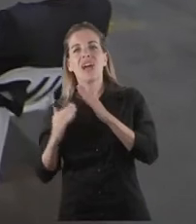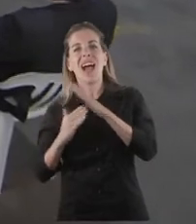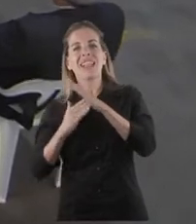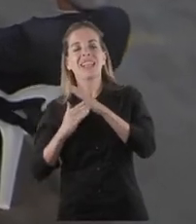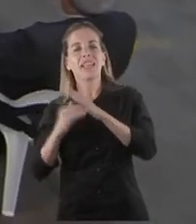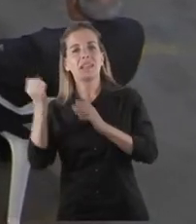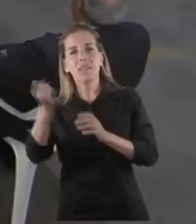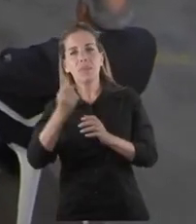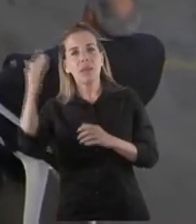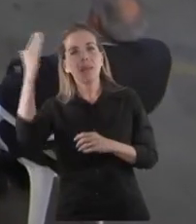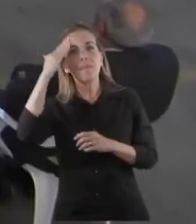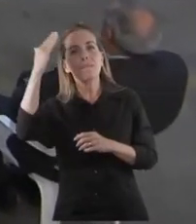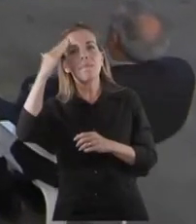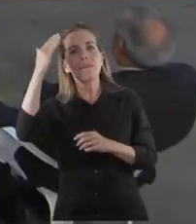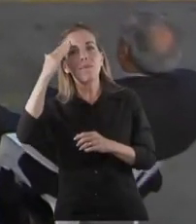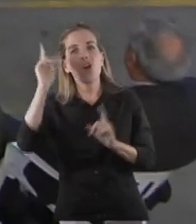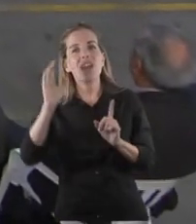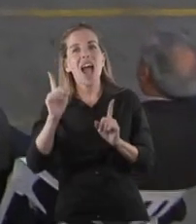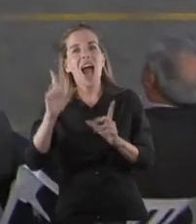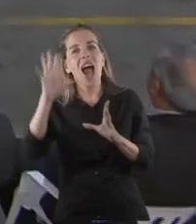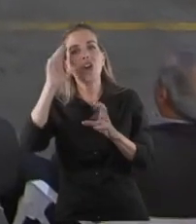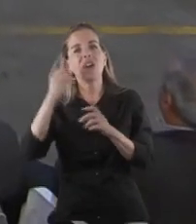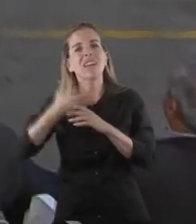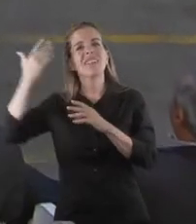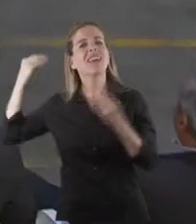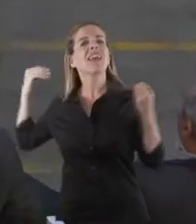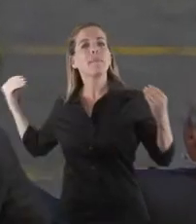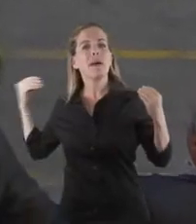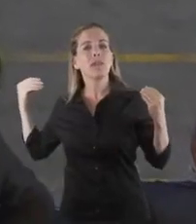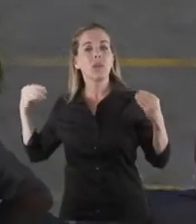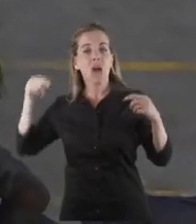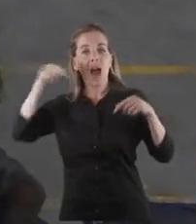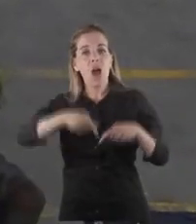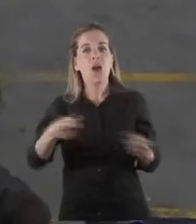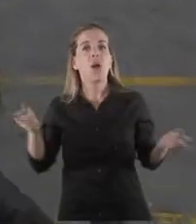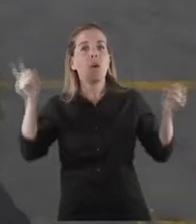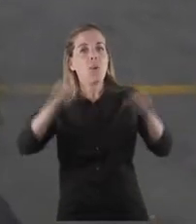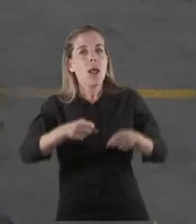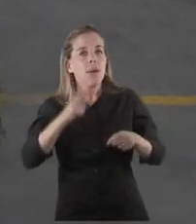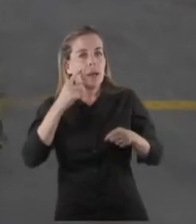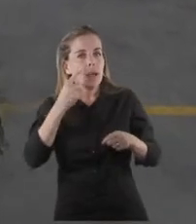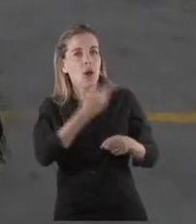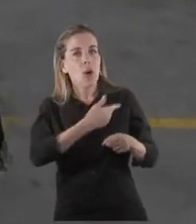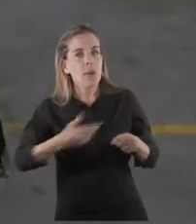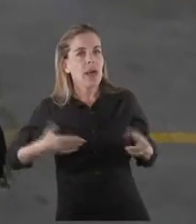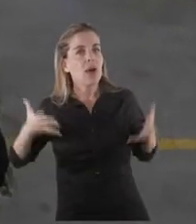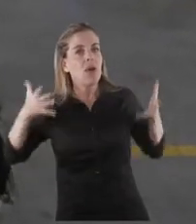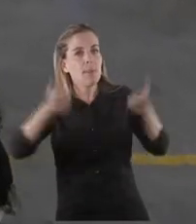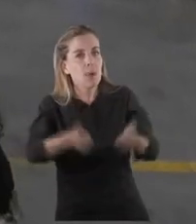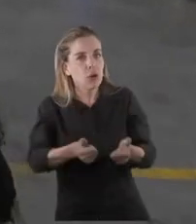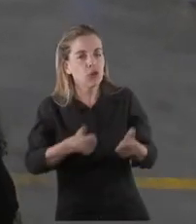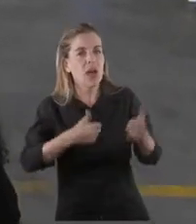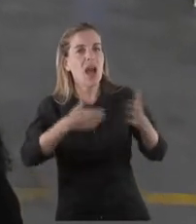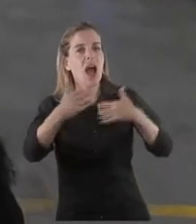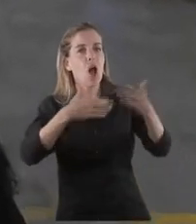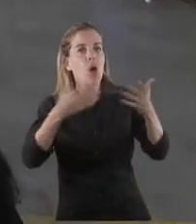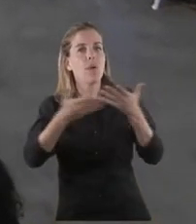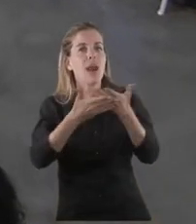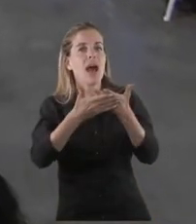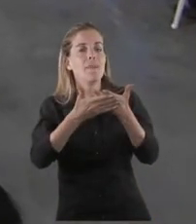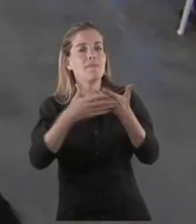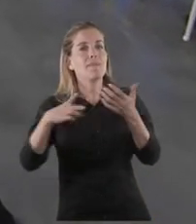Porque vuelve a tener financiamiento, porque la obra privada vuelve a tener impulso, porque la obra pública vuelve a tener impulso y lo vemos en cada una de